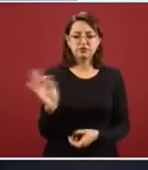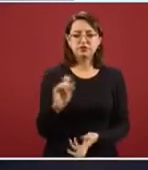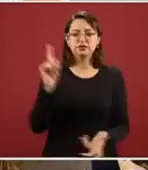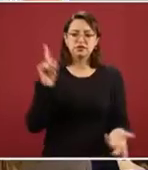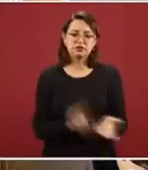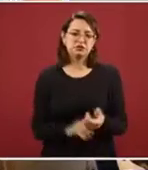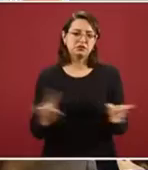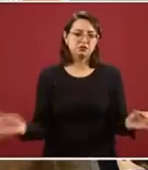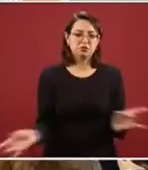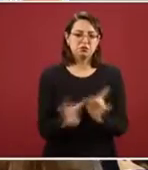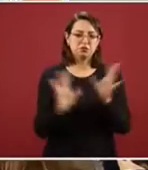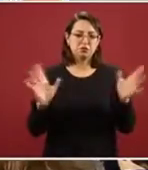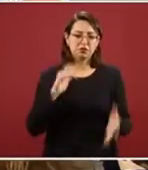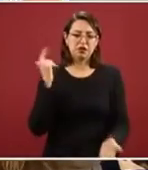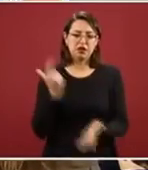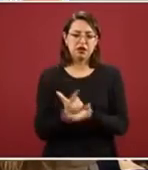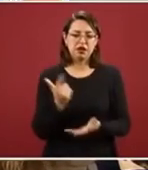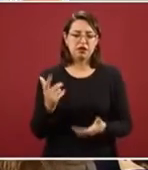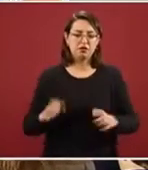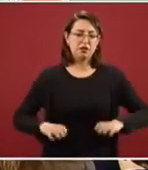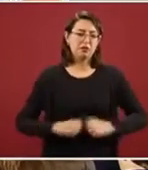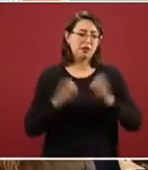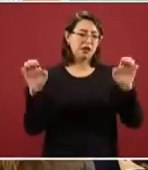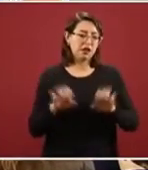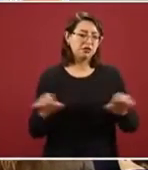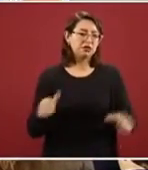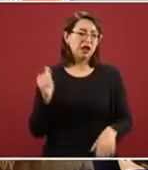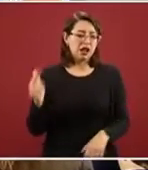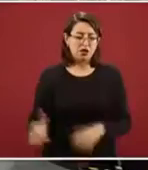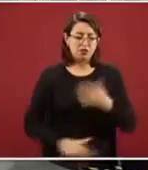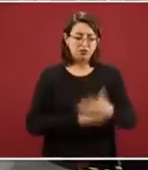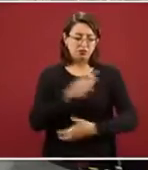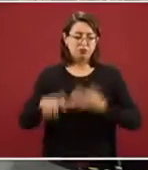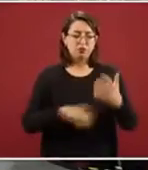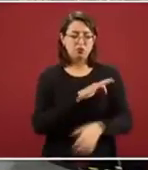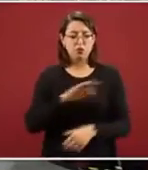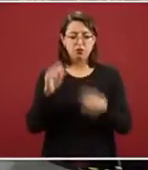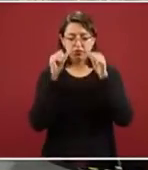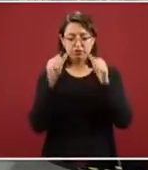de emergencia y de desastre. Muchísimas gracias, presidente.